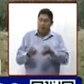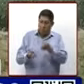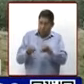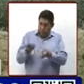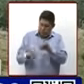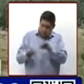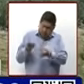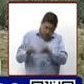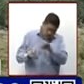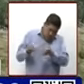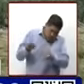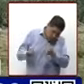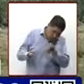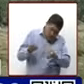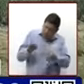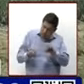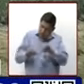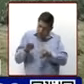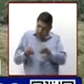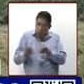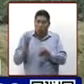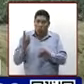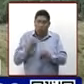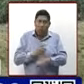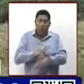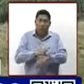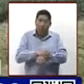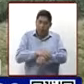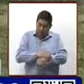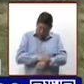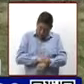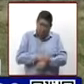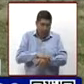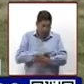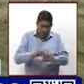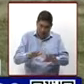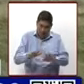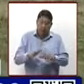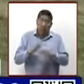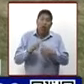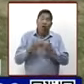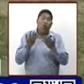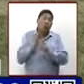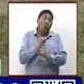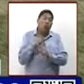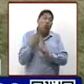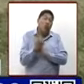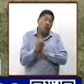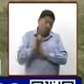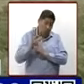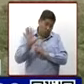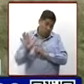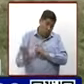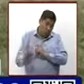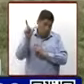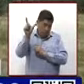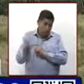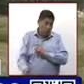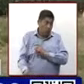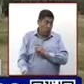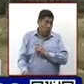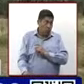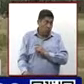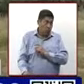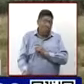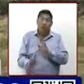las personas que se encuentran en calidad de arrestados hasta que se determine su situación jurídica de ellos. Si es que no